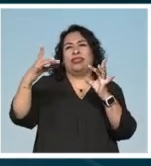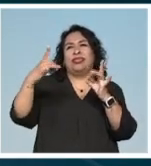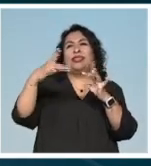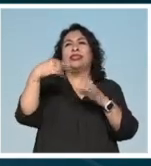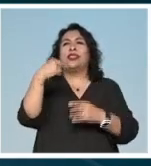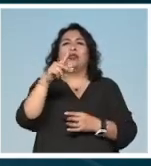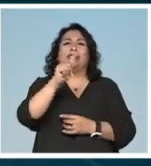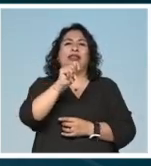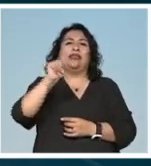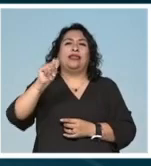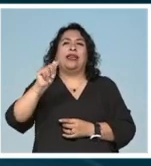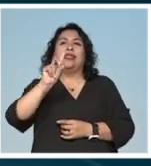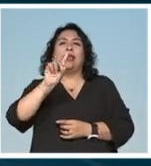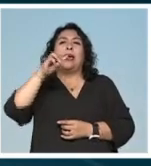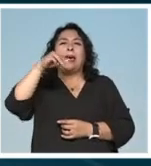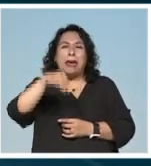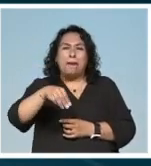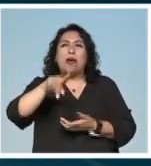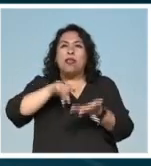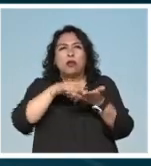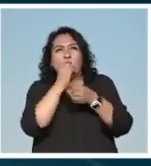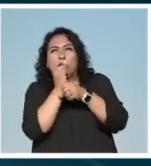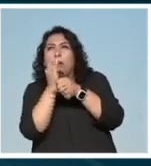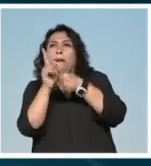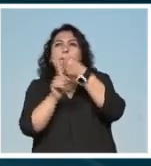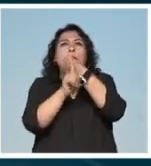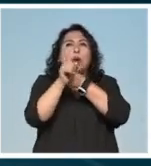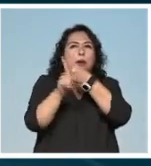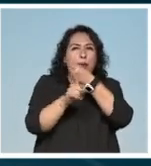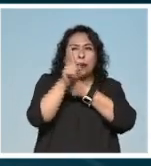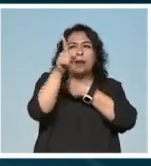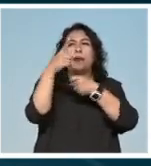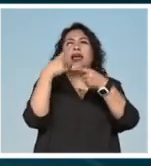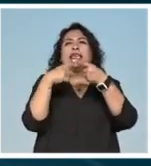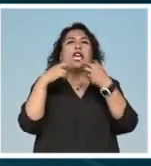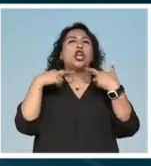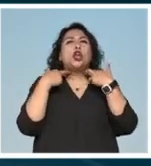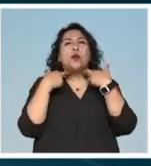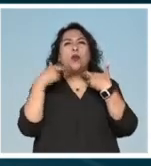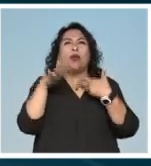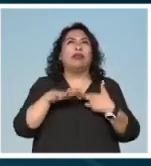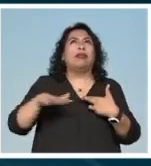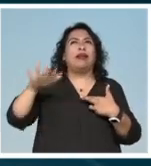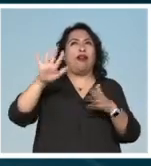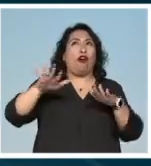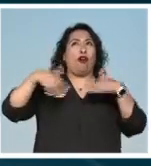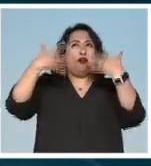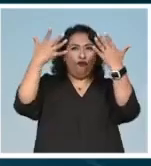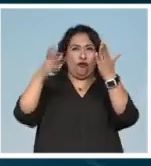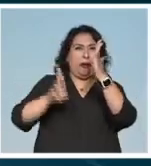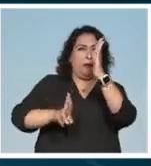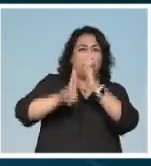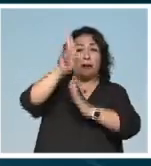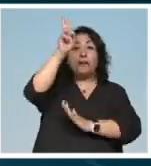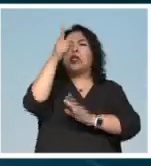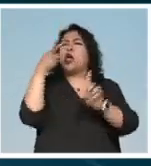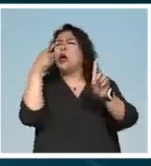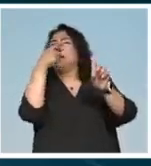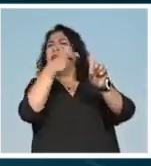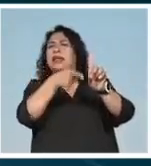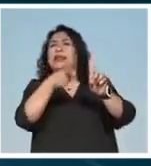llamado TTDM, el cual estudiará los problemas que enfrentan los microrobots en el ambiente espacial. El objetivo principal